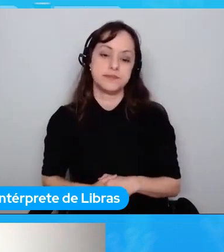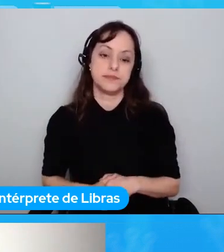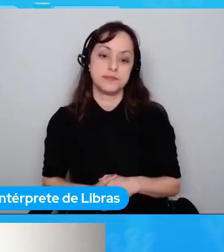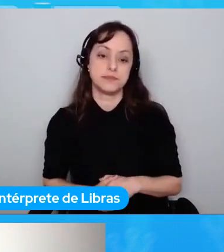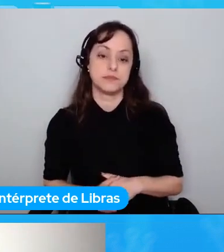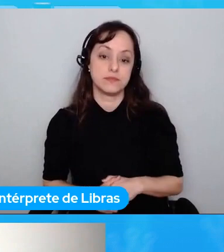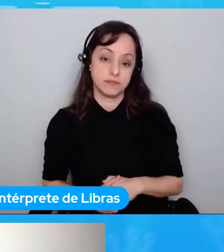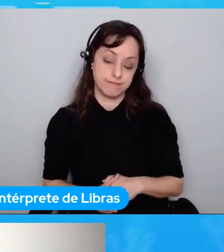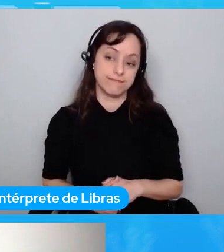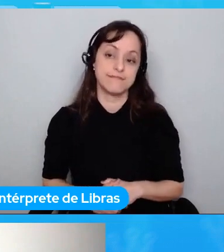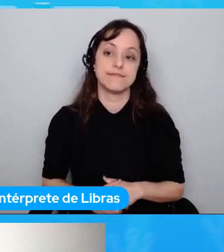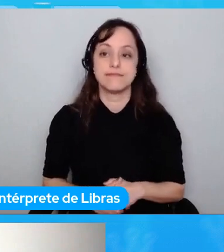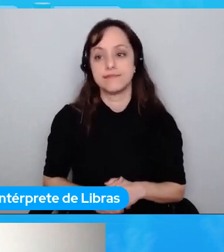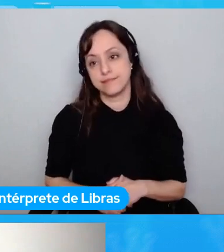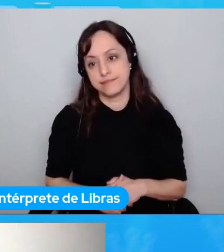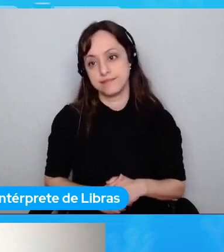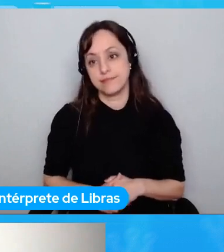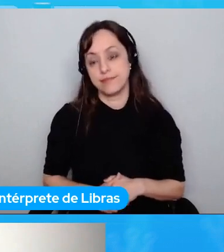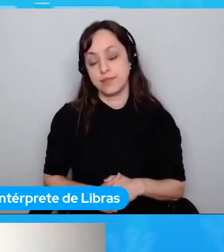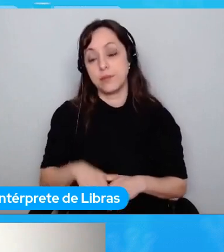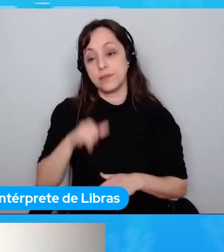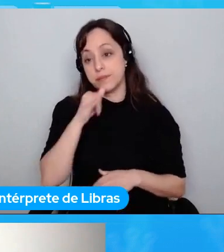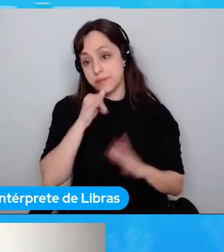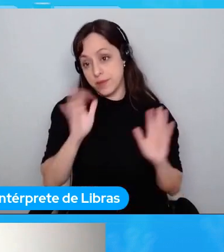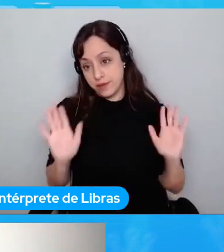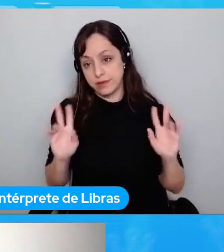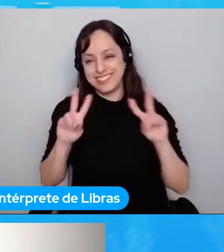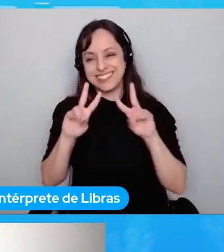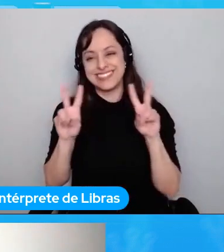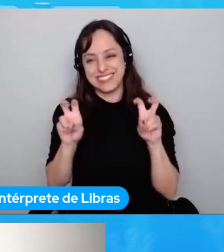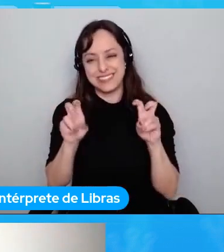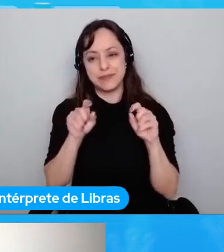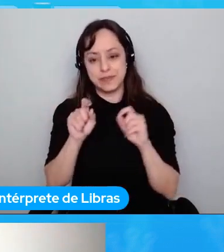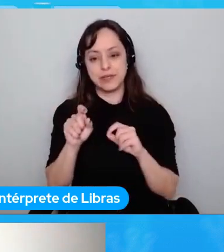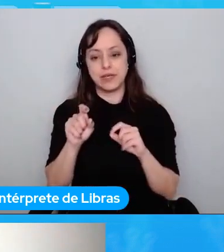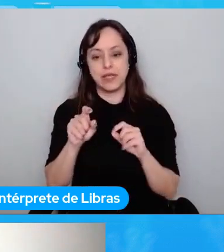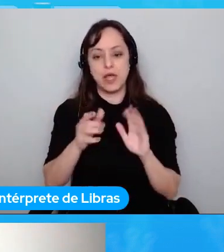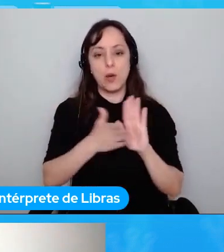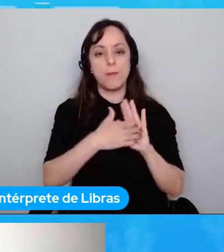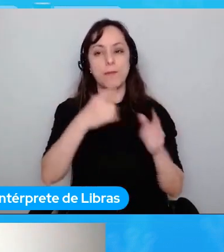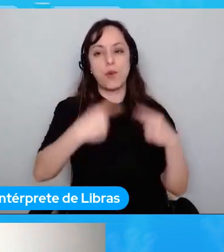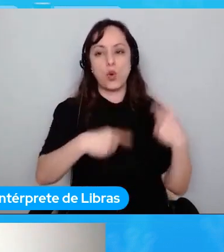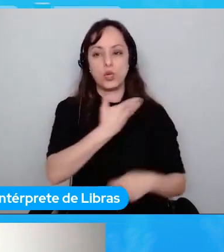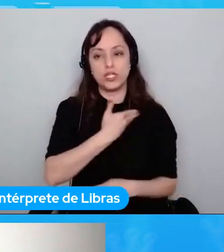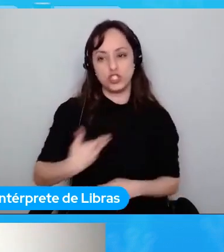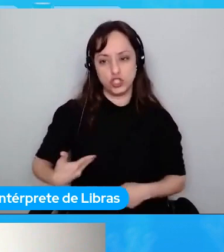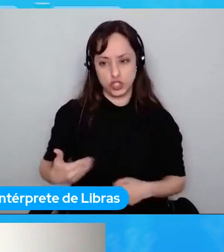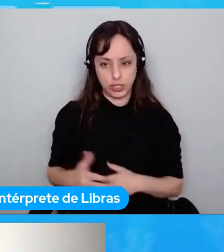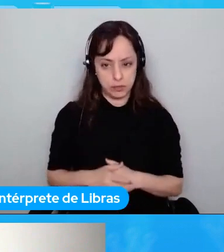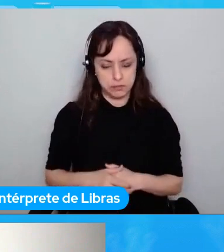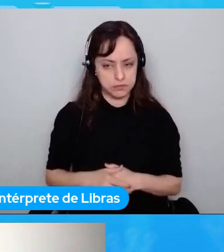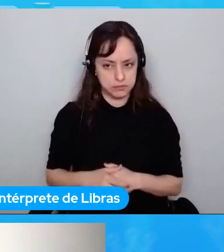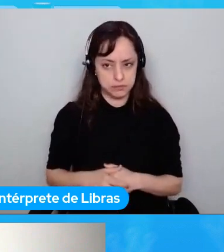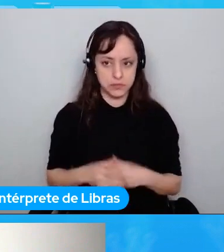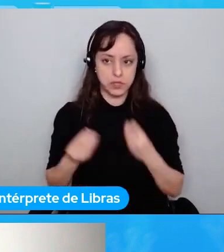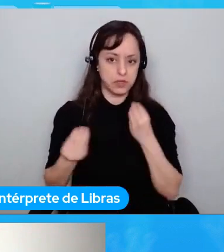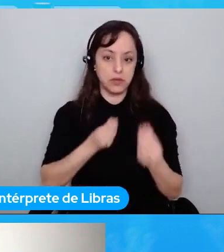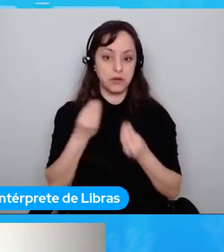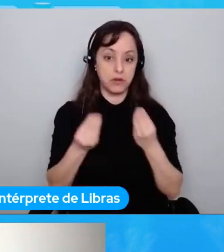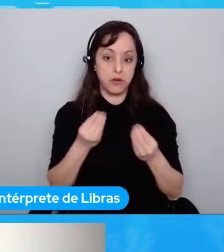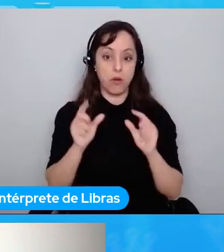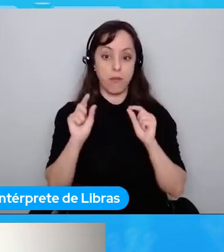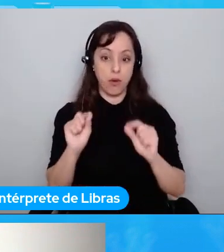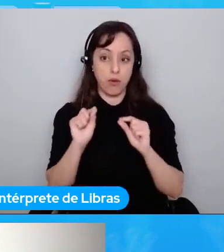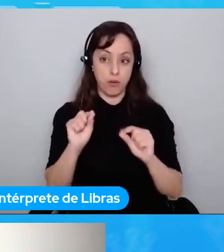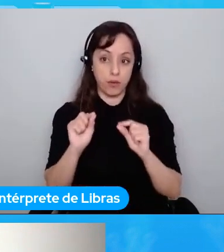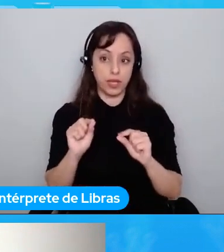Con referencia a las políticas, por ejemplo, en Ecuador, ¿cómo van las políticas en la cuestión de respaldar